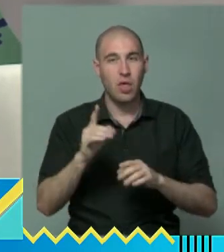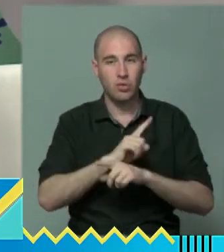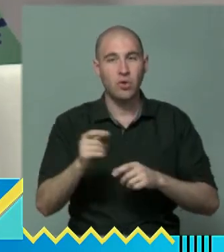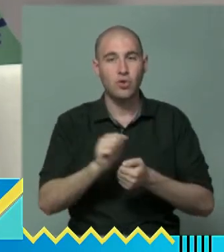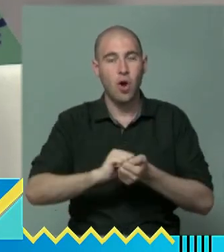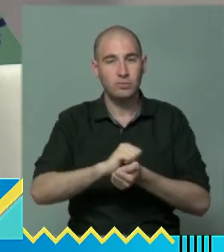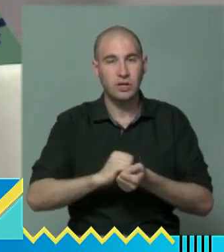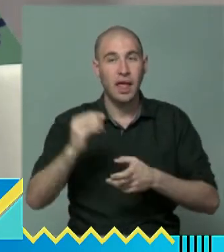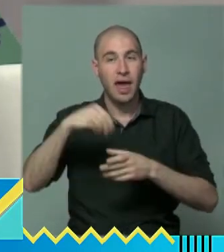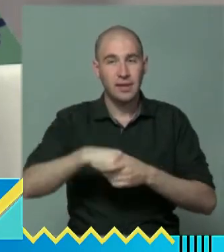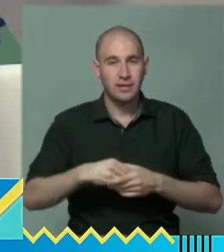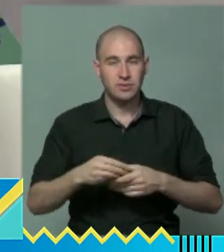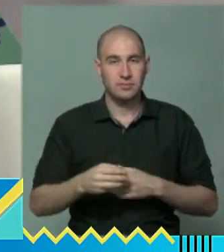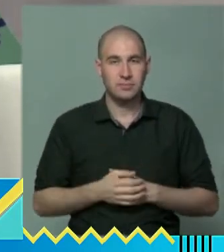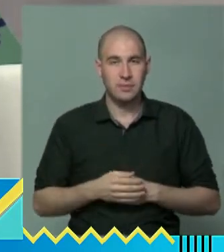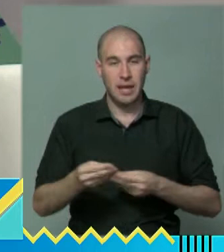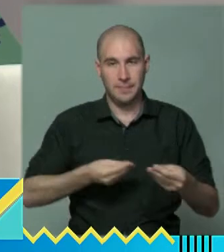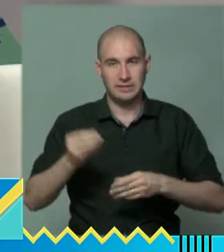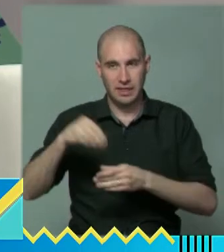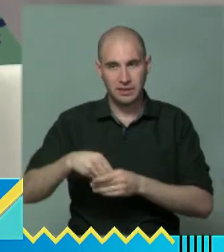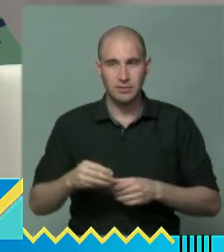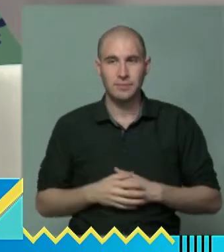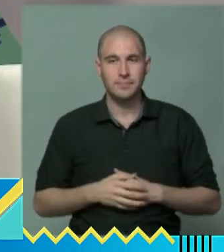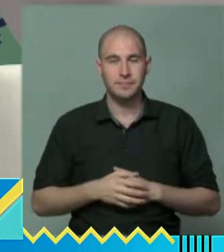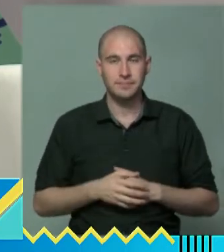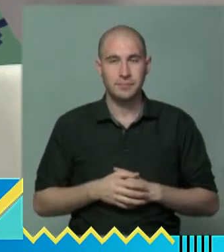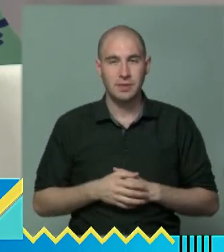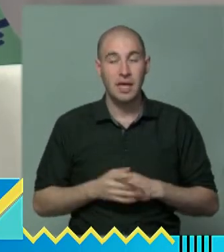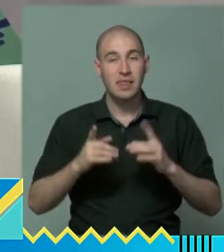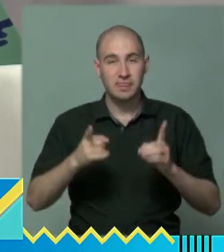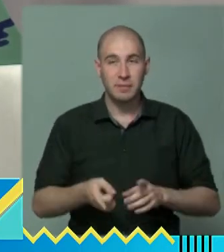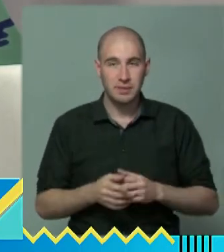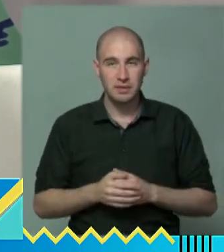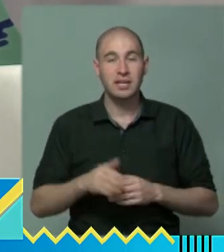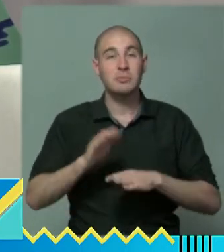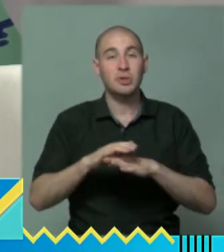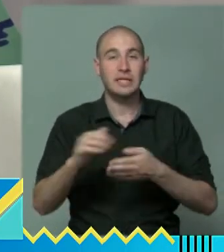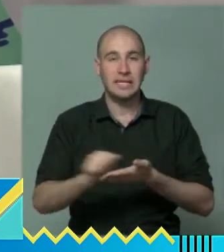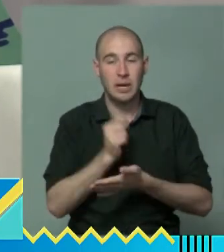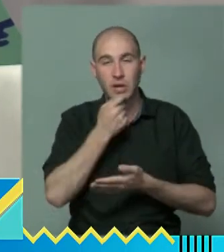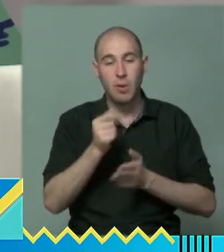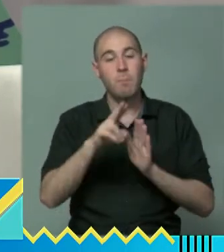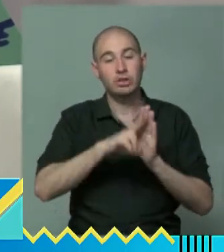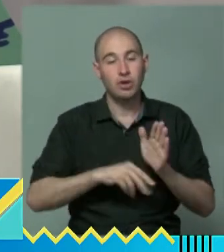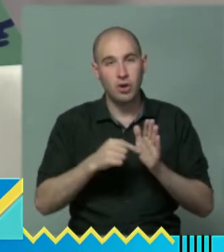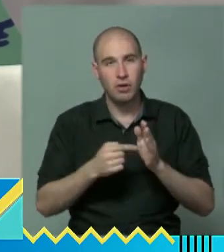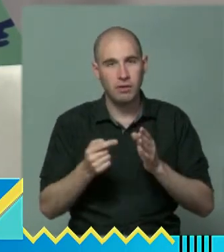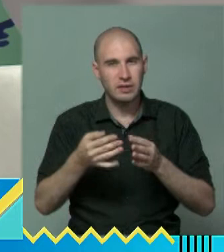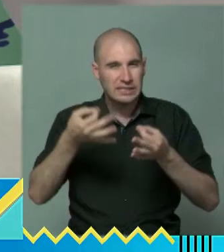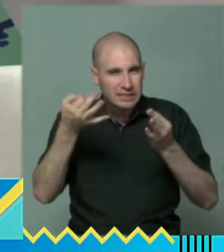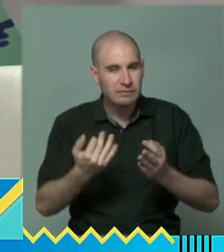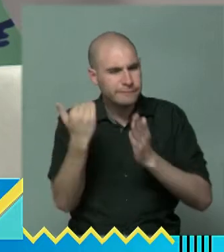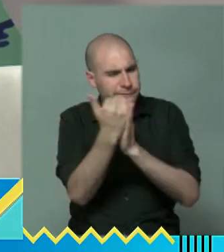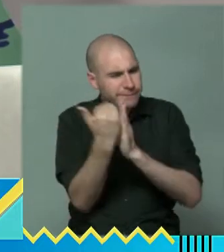de corrupción dentro de la misma empresa. E inclusive te exime de responsabilidad si tu protocolo era fino, bien